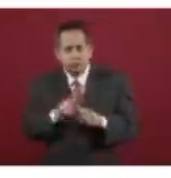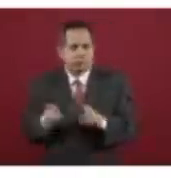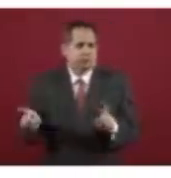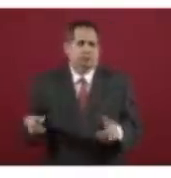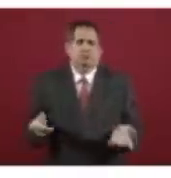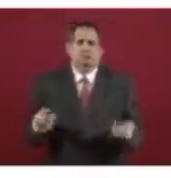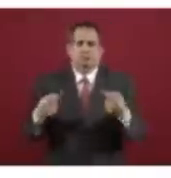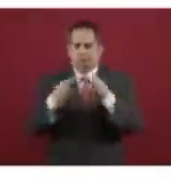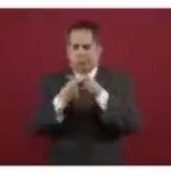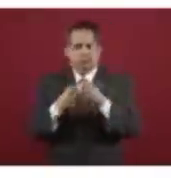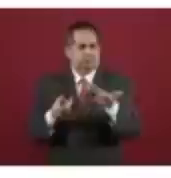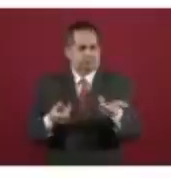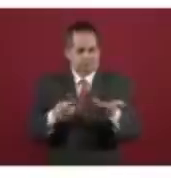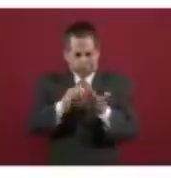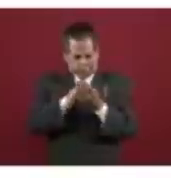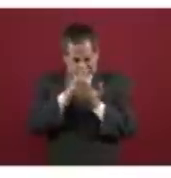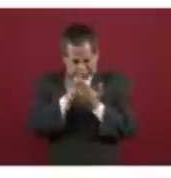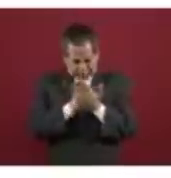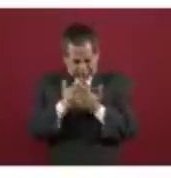una inconsistencia